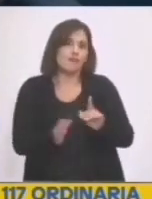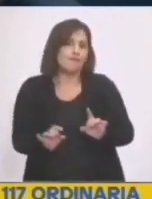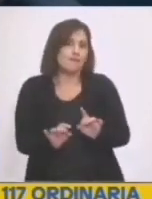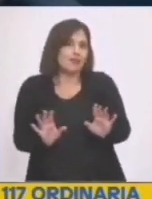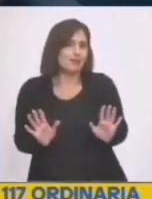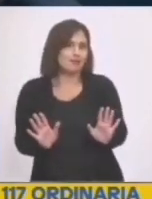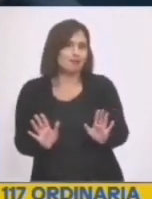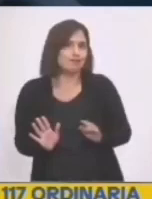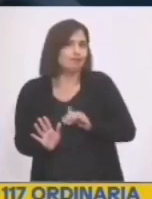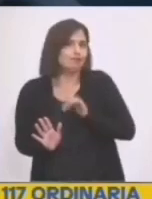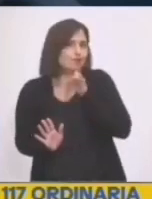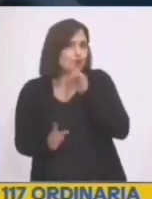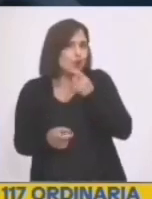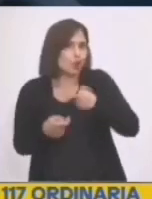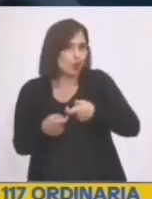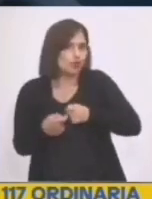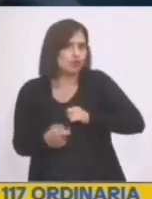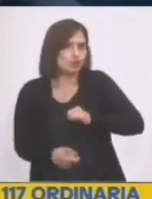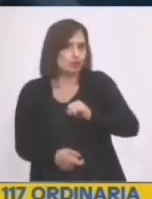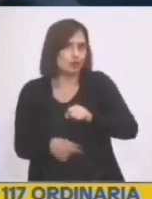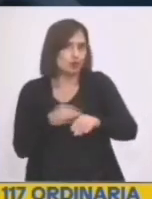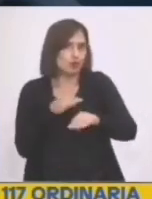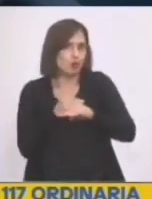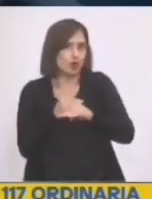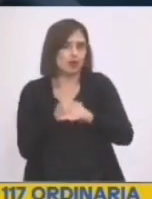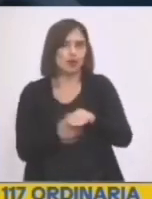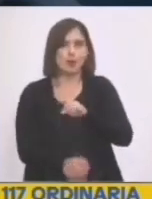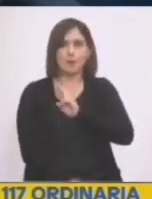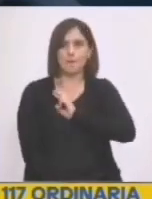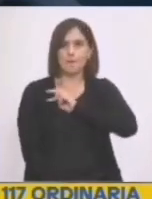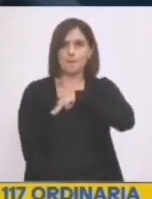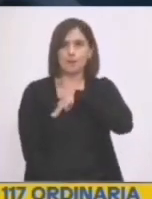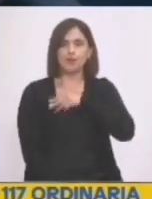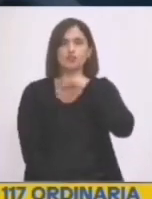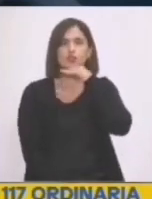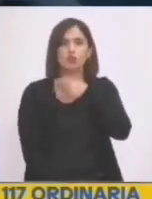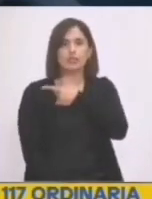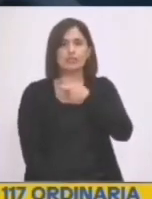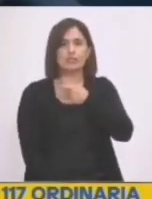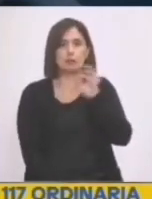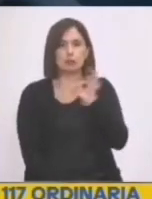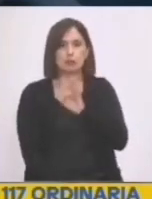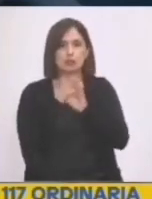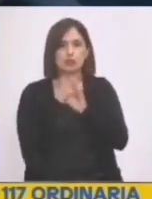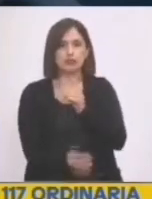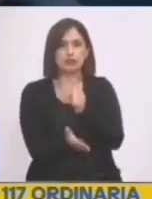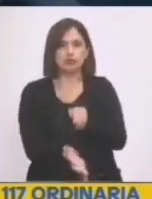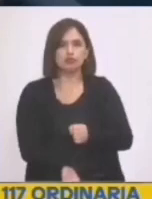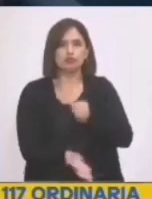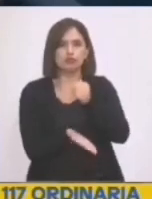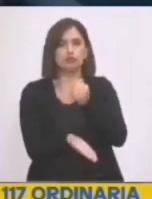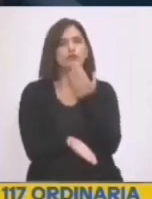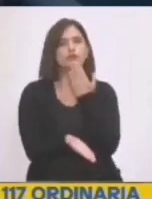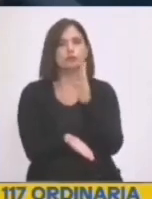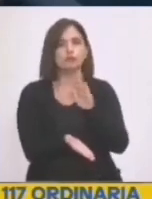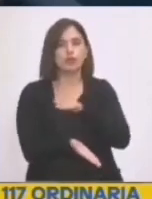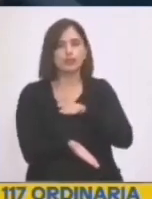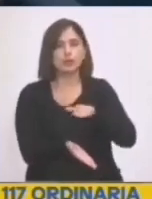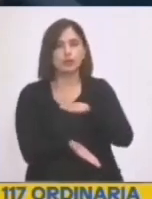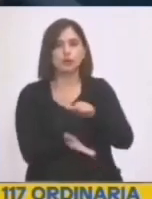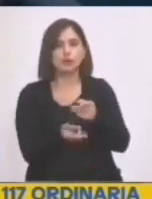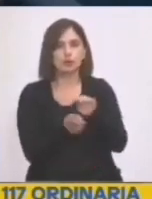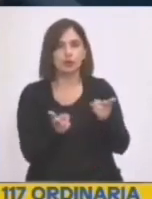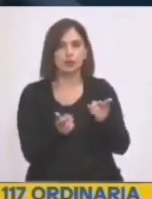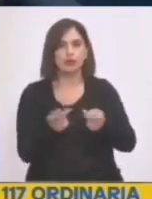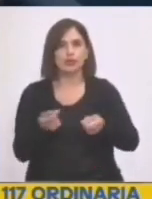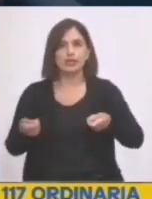así en la región metropolitana son utilizados el 100% de los recursos en el mejoramiento del transporte público y